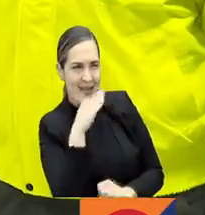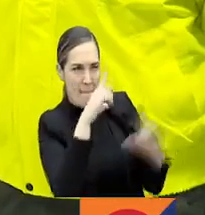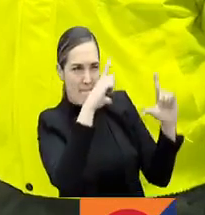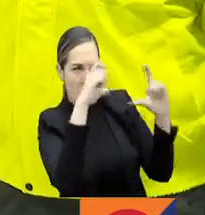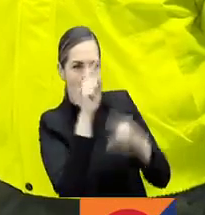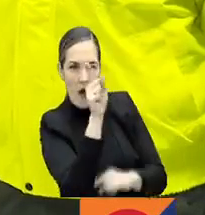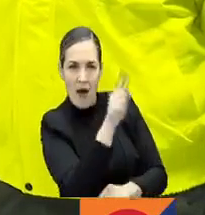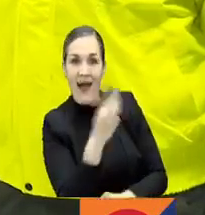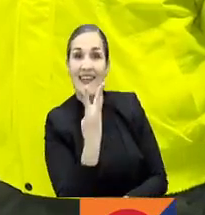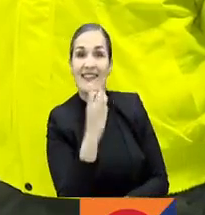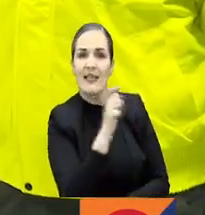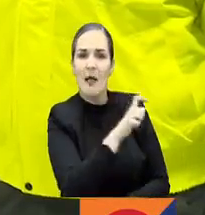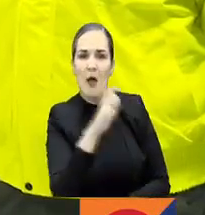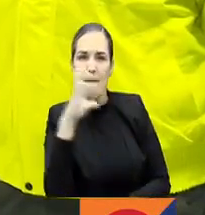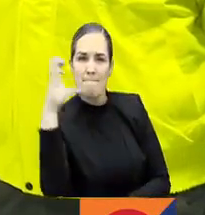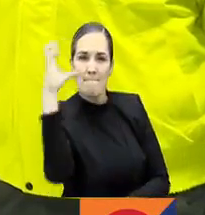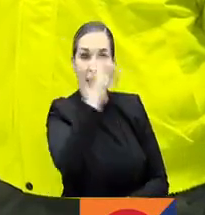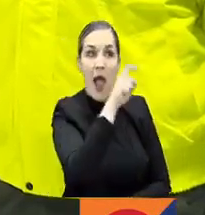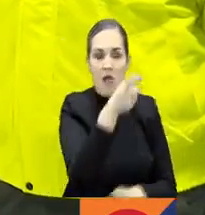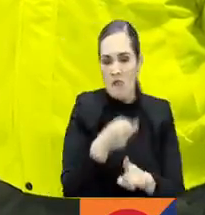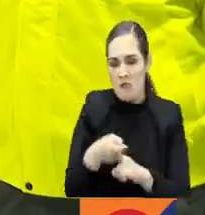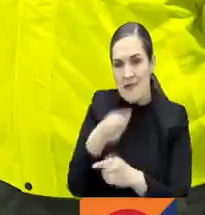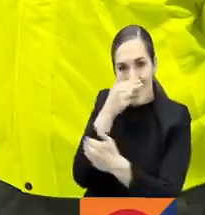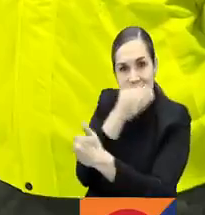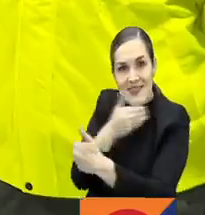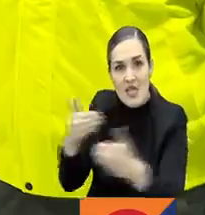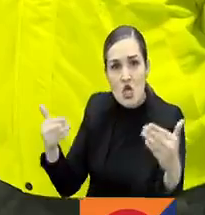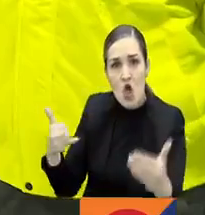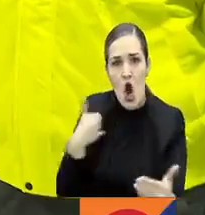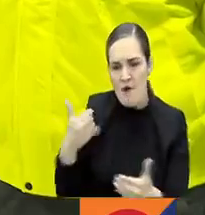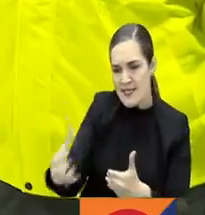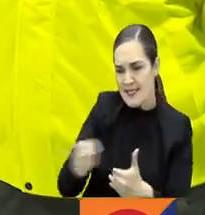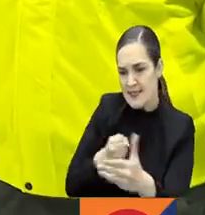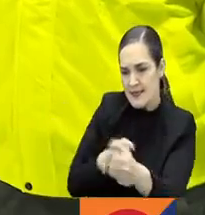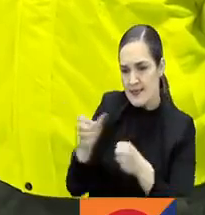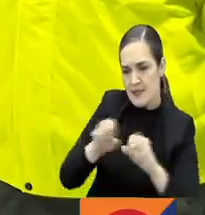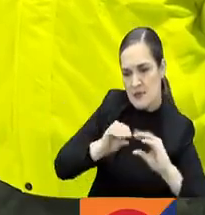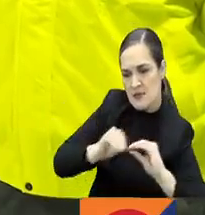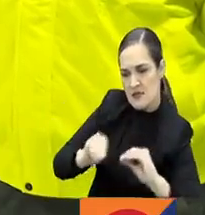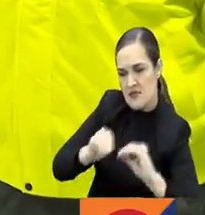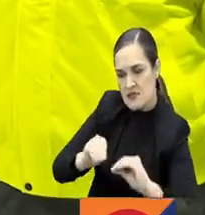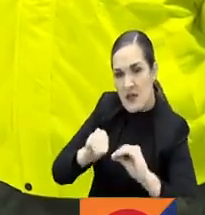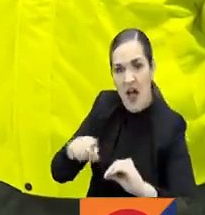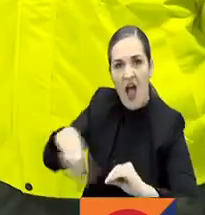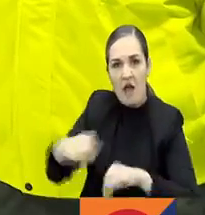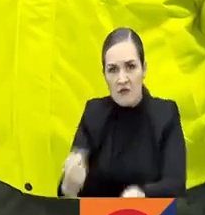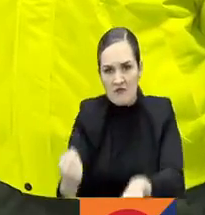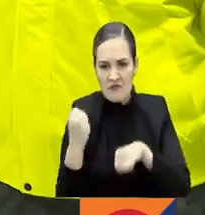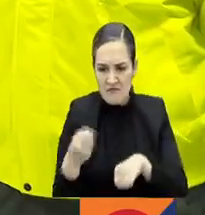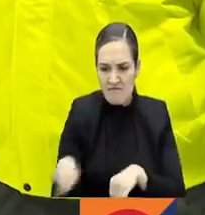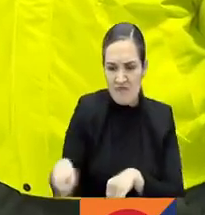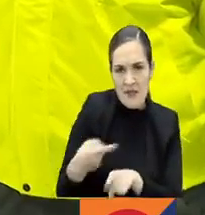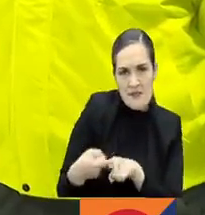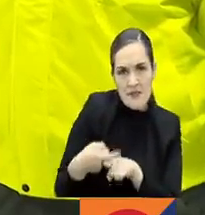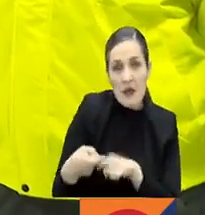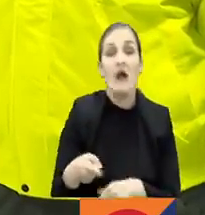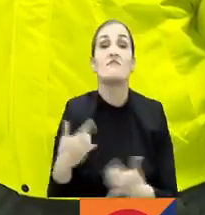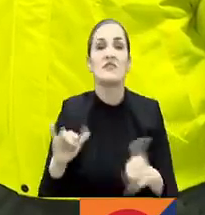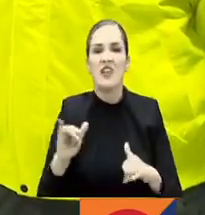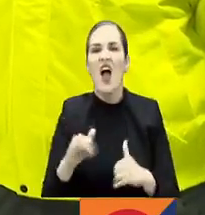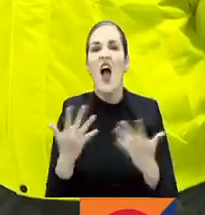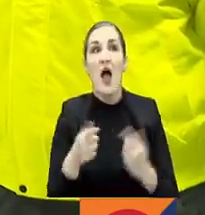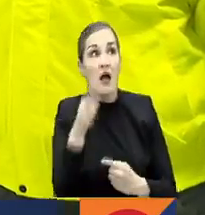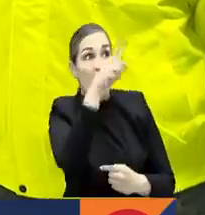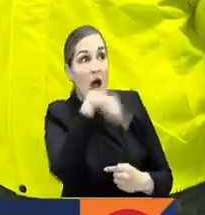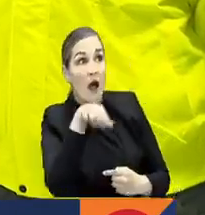de reclutamiento forzado de niños, niñas y adolescentes en el país. Para ello se estipularon diferentes medidas, entre ellas